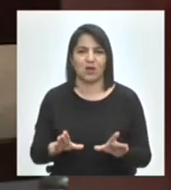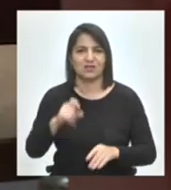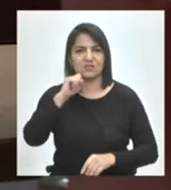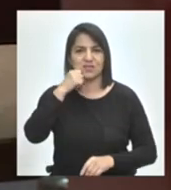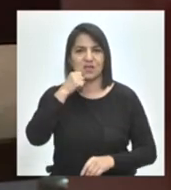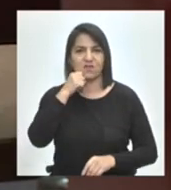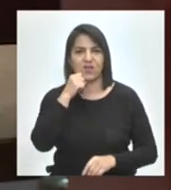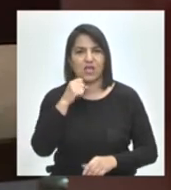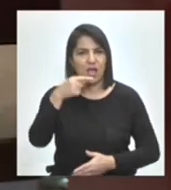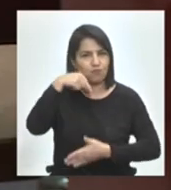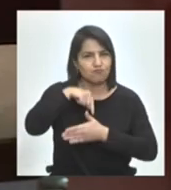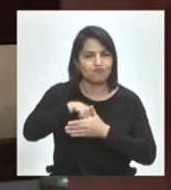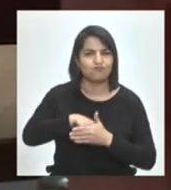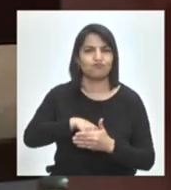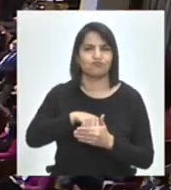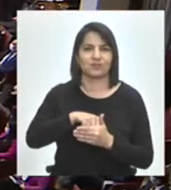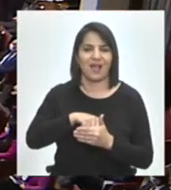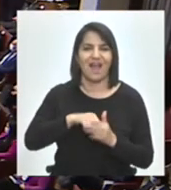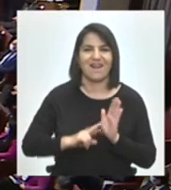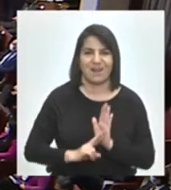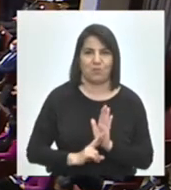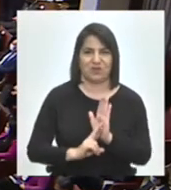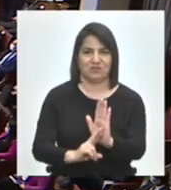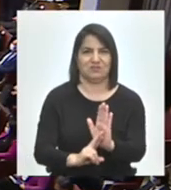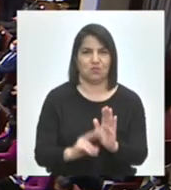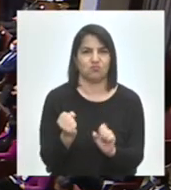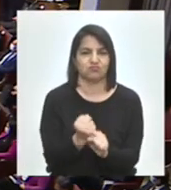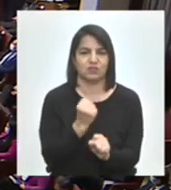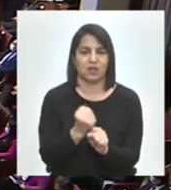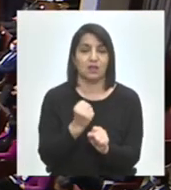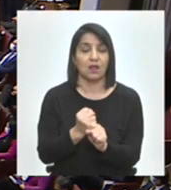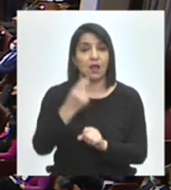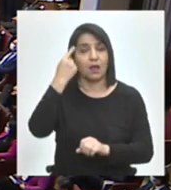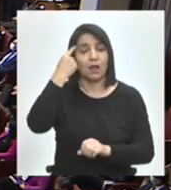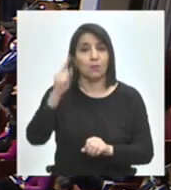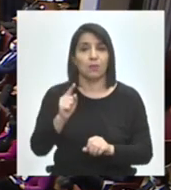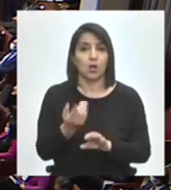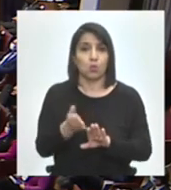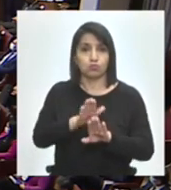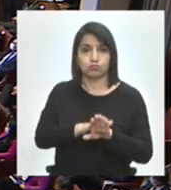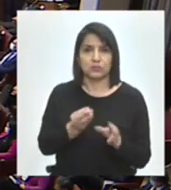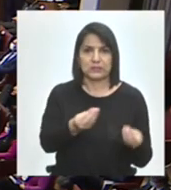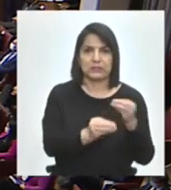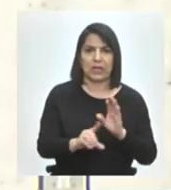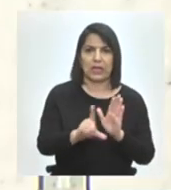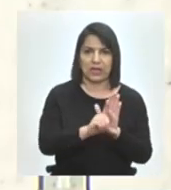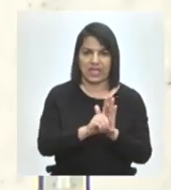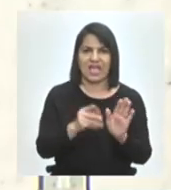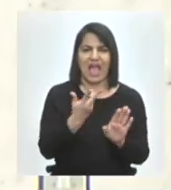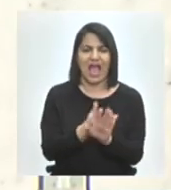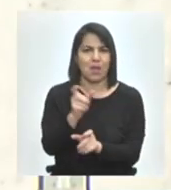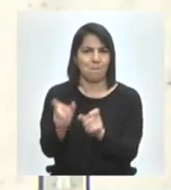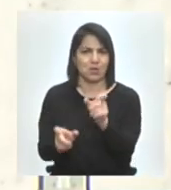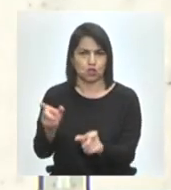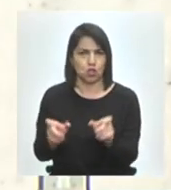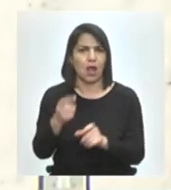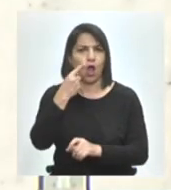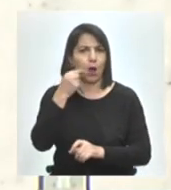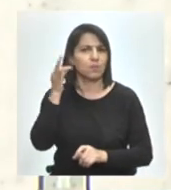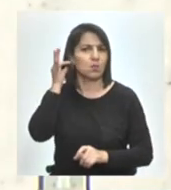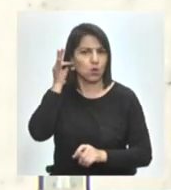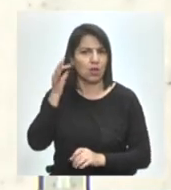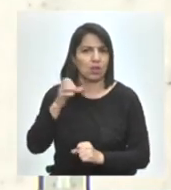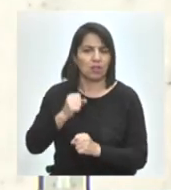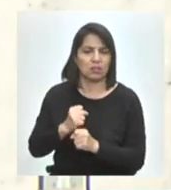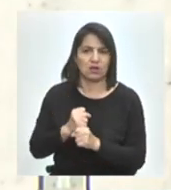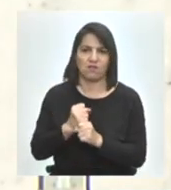esencia de la función de representación. Sin embargo, detrás de la producción de leyes hay un elenco permanente de mujeres y hombres del